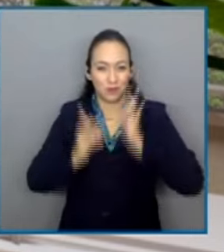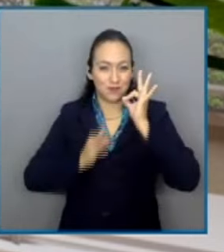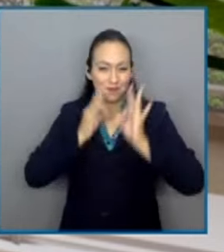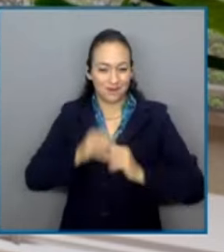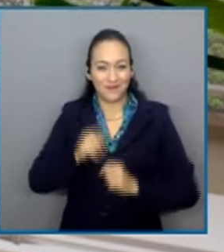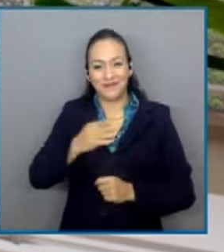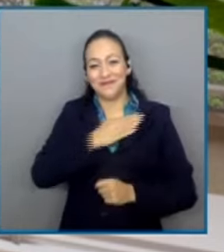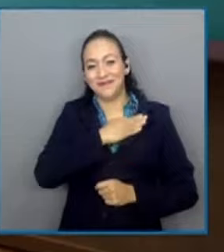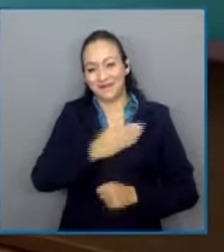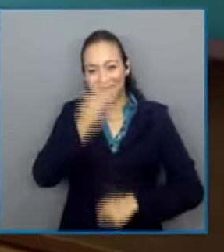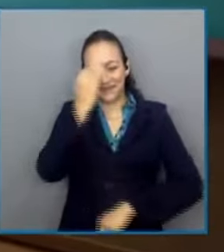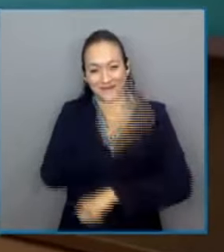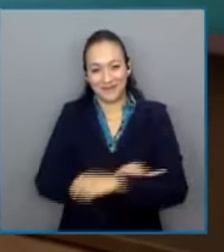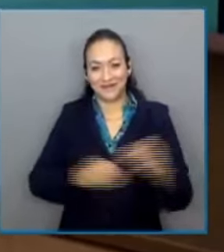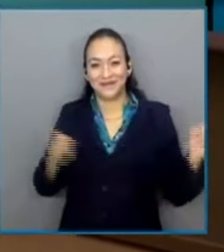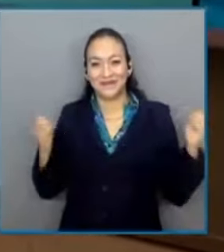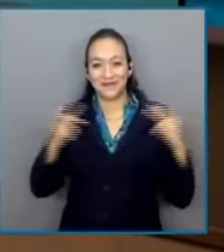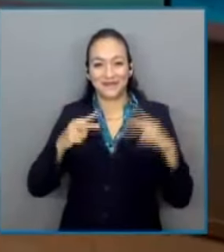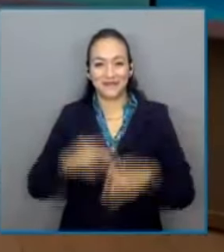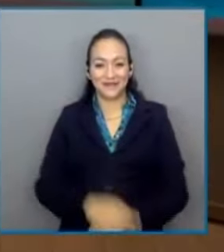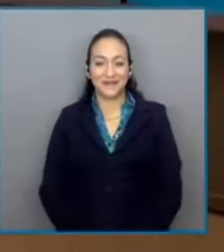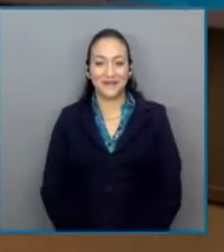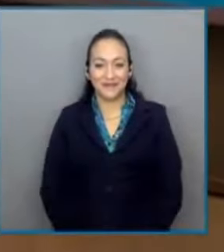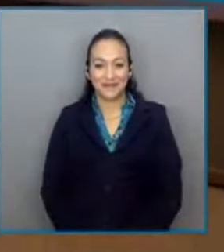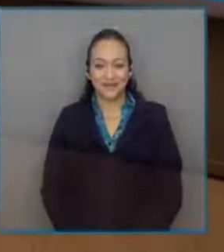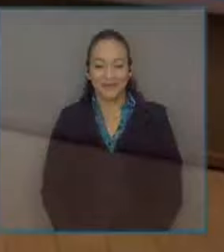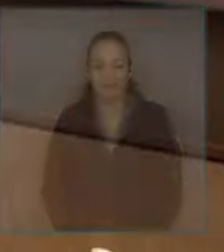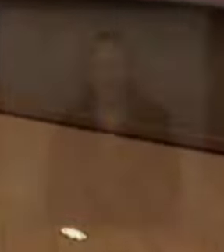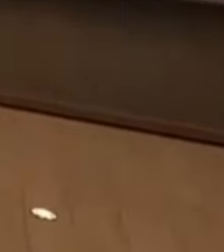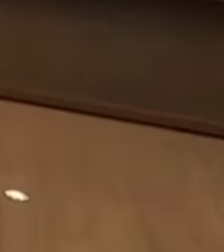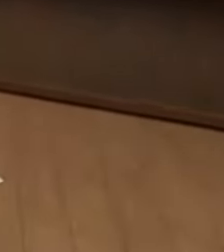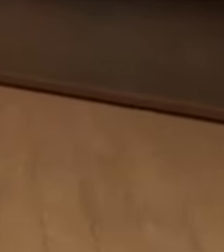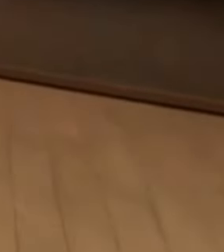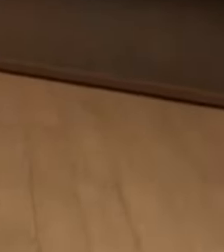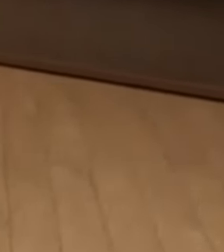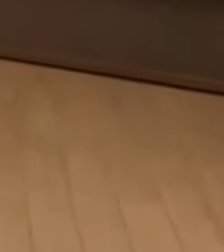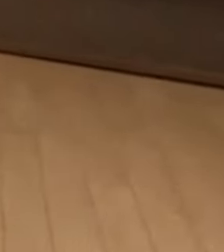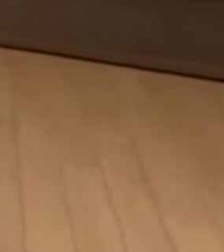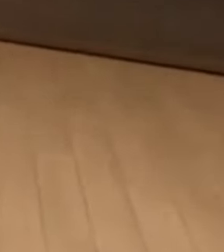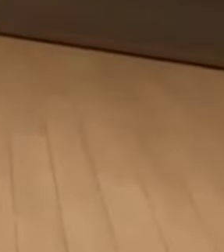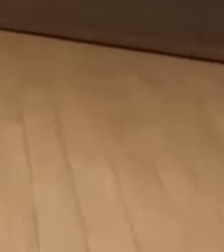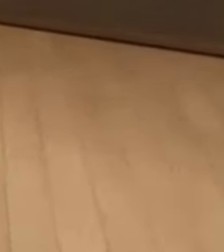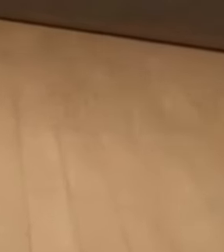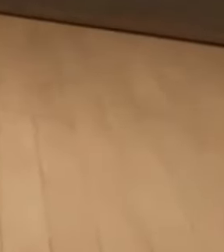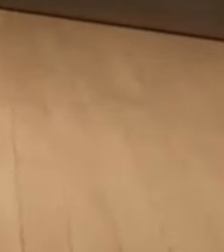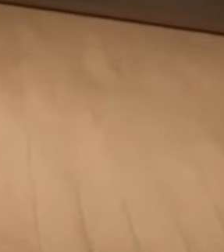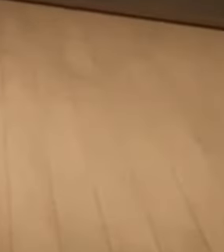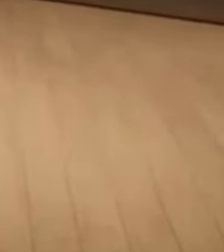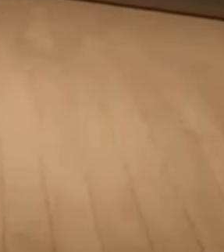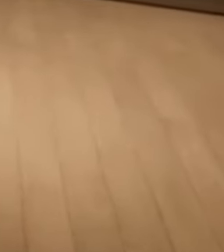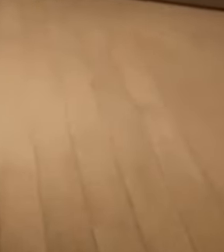tarde. Hasta pronto.